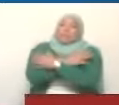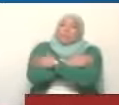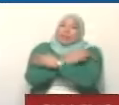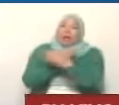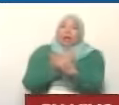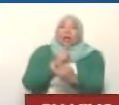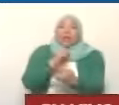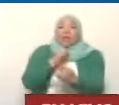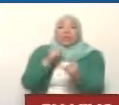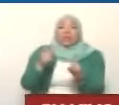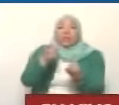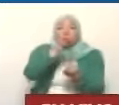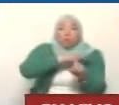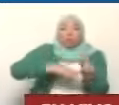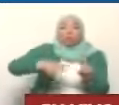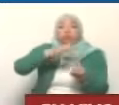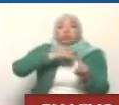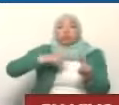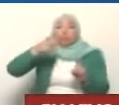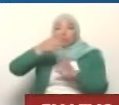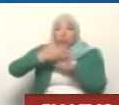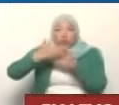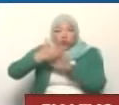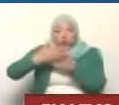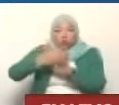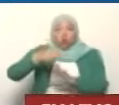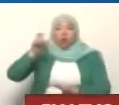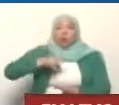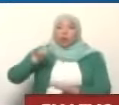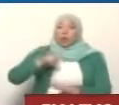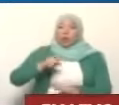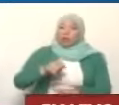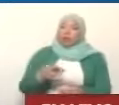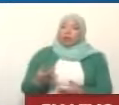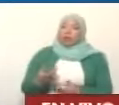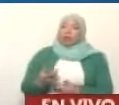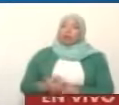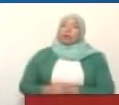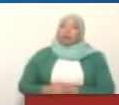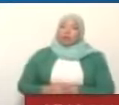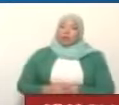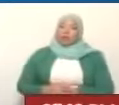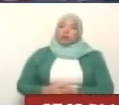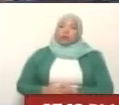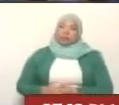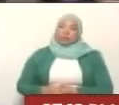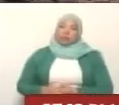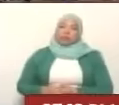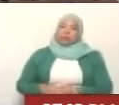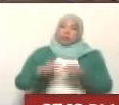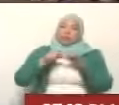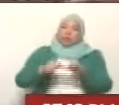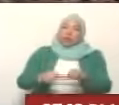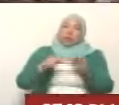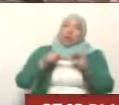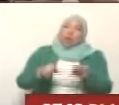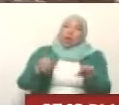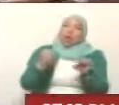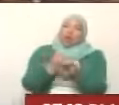las vicisitudes, los problemas. Digo, vale la pena seguir